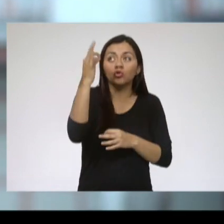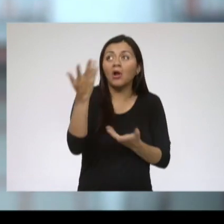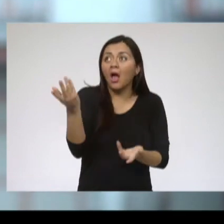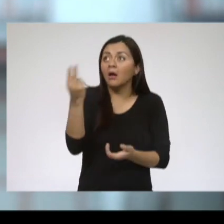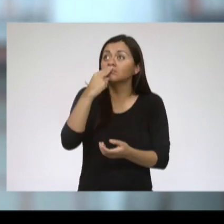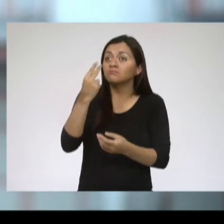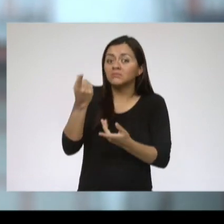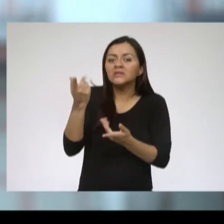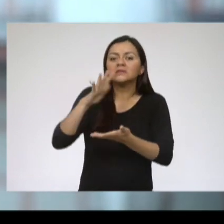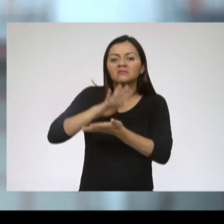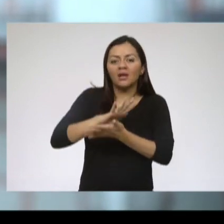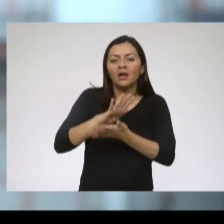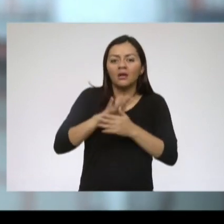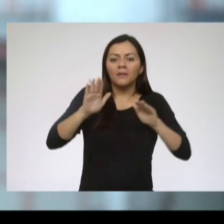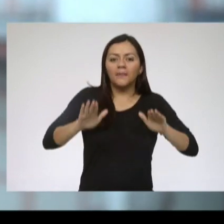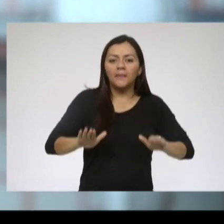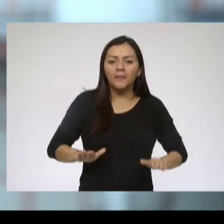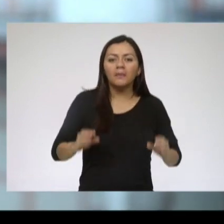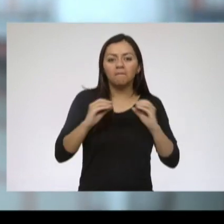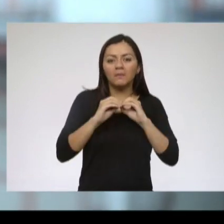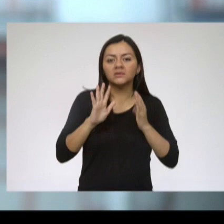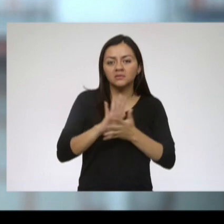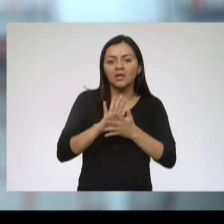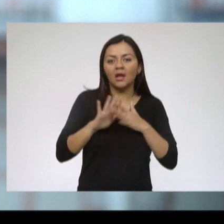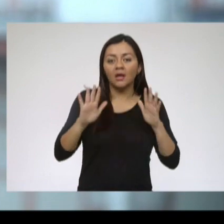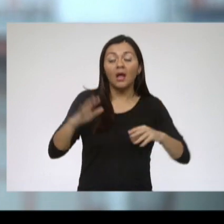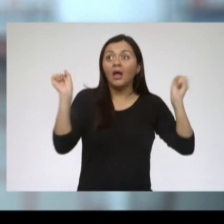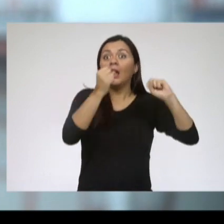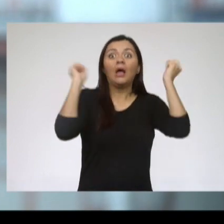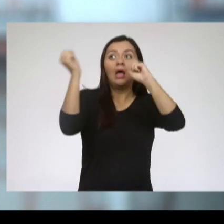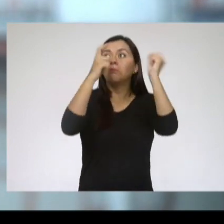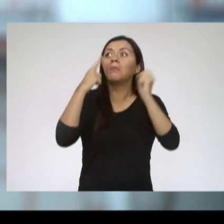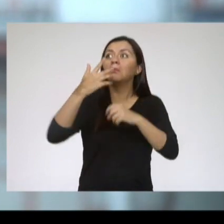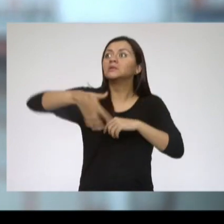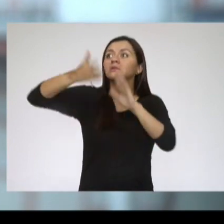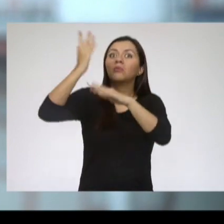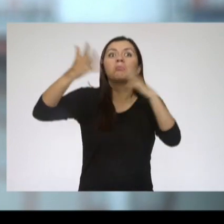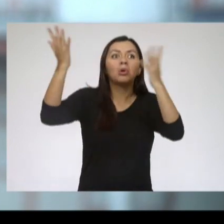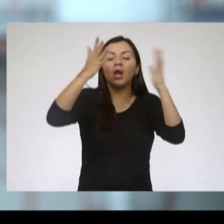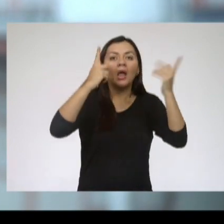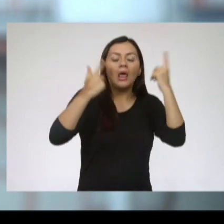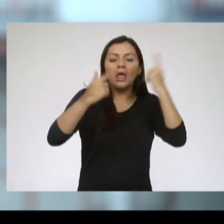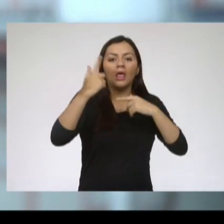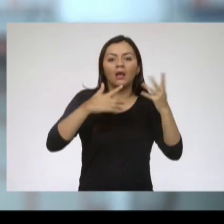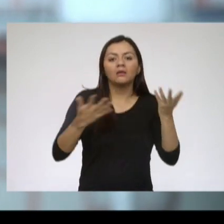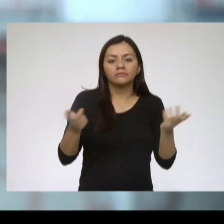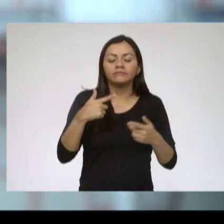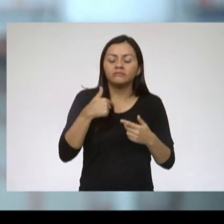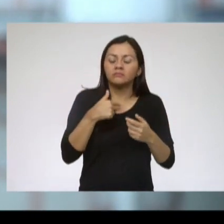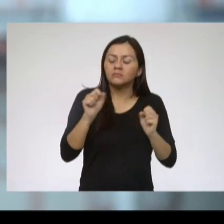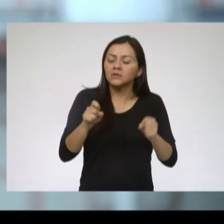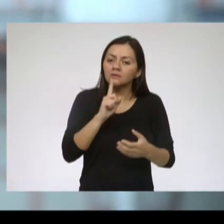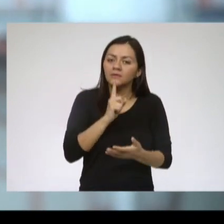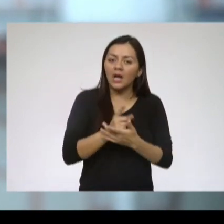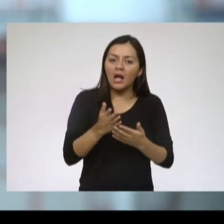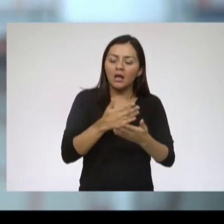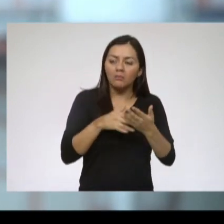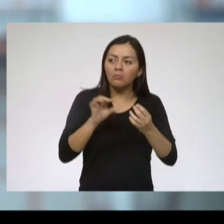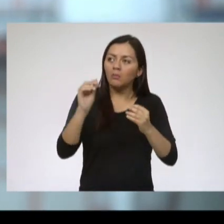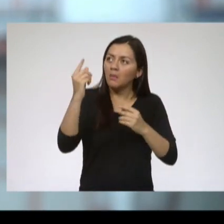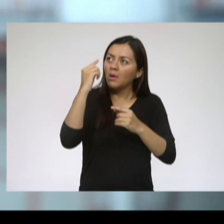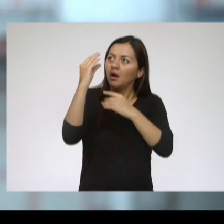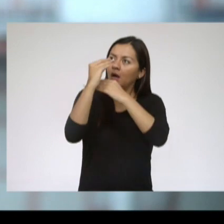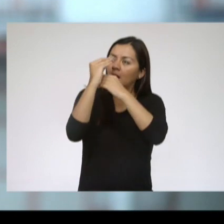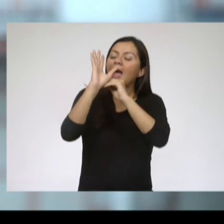por eso ya traté de tranquilizarme aquí, porque yo sí me desesperaba porque mis papás no estaban aquí. Entonces ahora